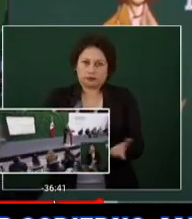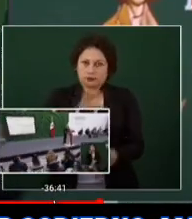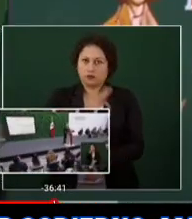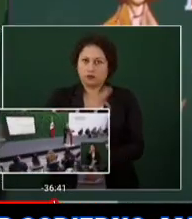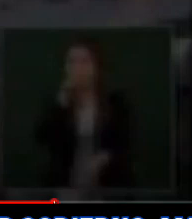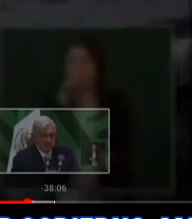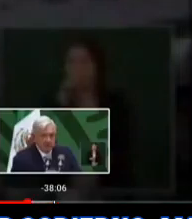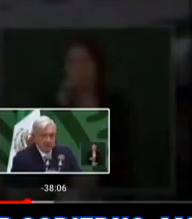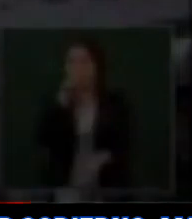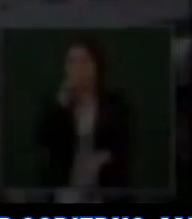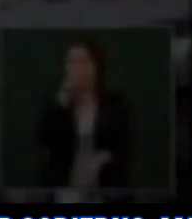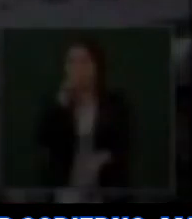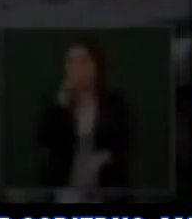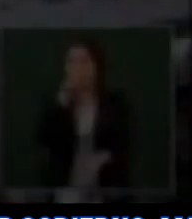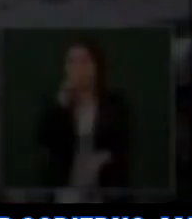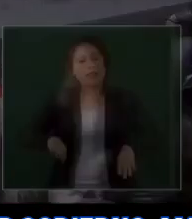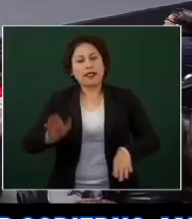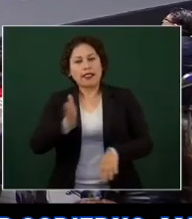porque